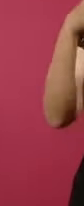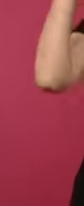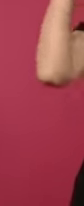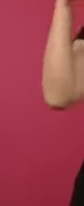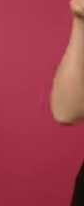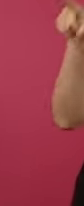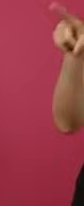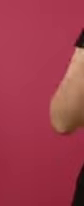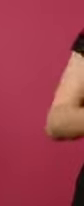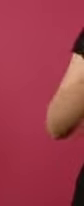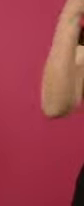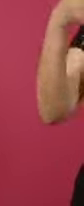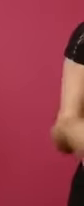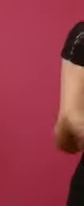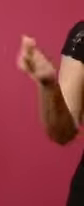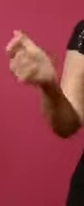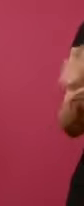No